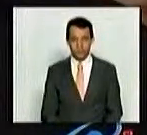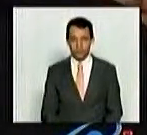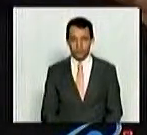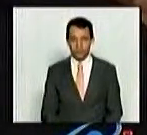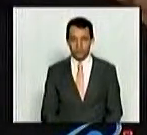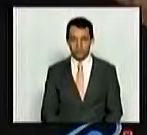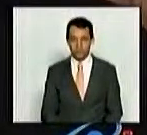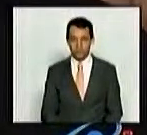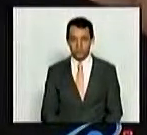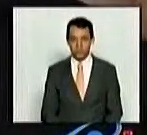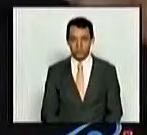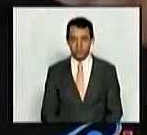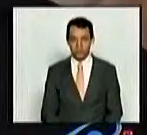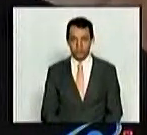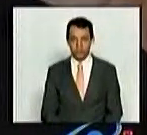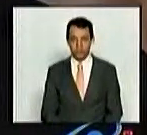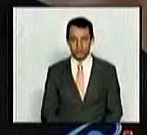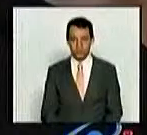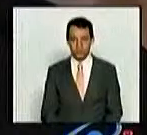Exhala.